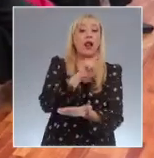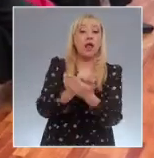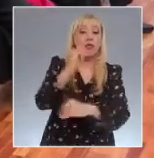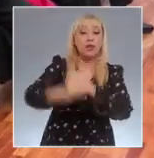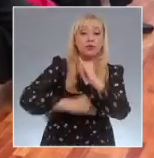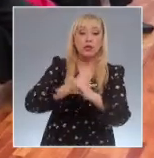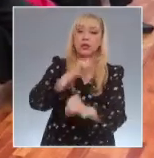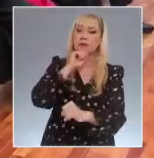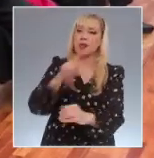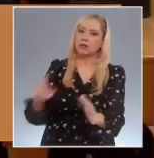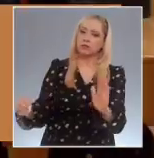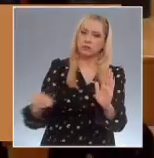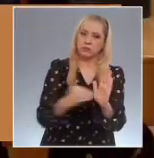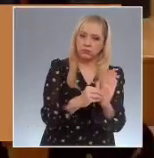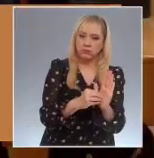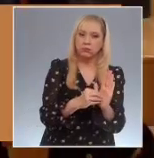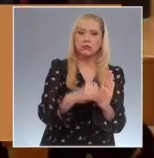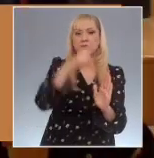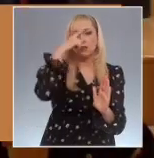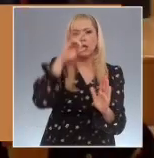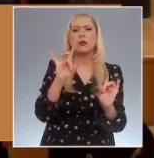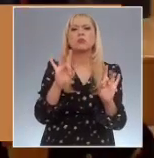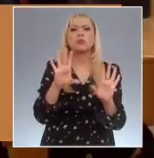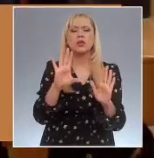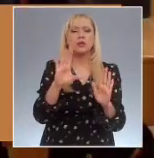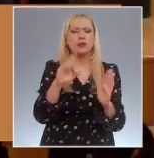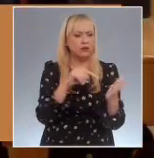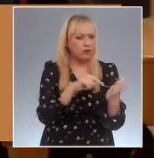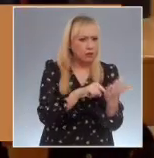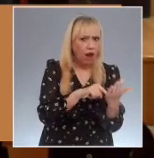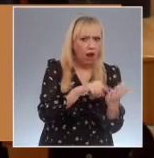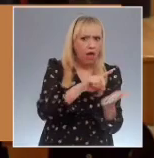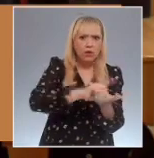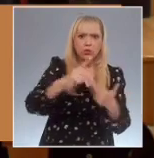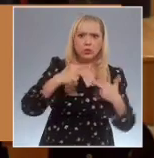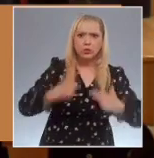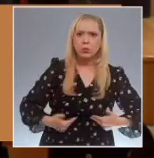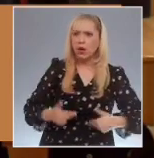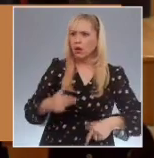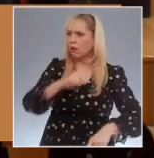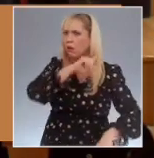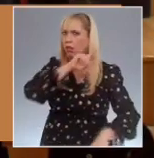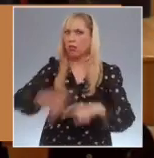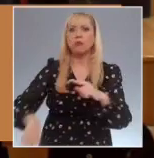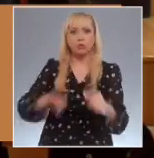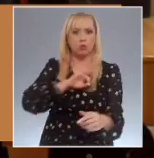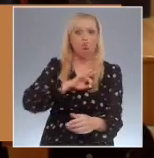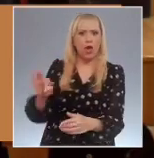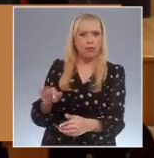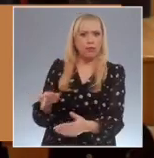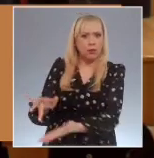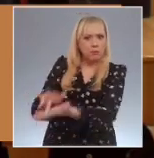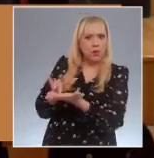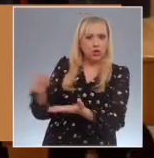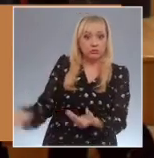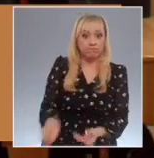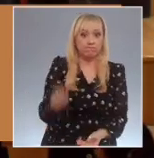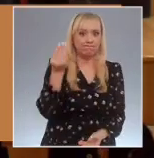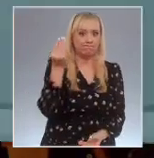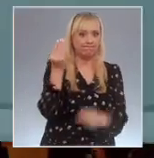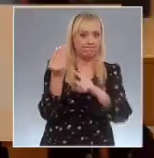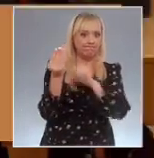normas que son contrarias a la protección de los derechos humanos. Para el canal del Poder Judicial de la Federación, Juan Carlos